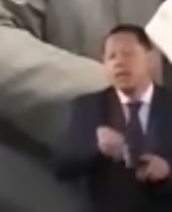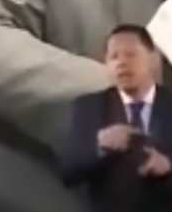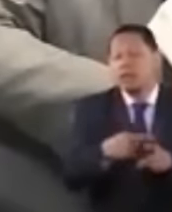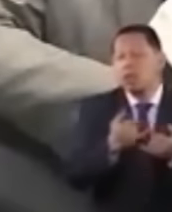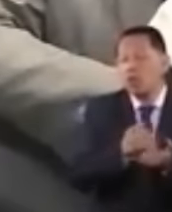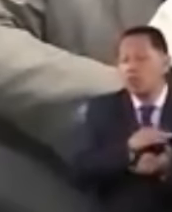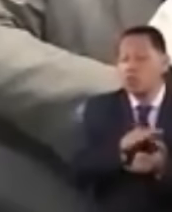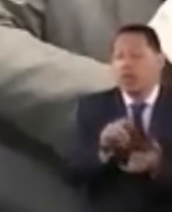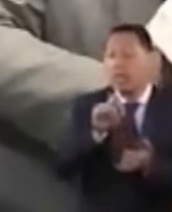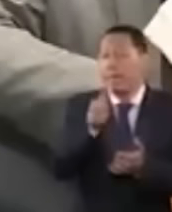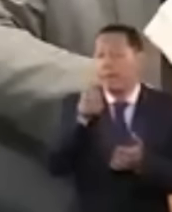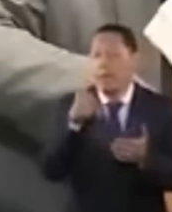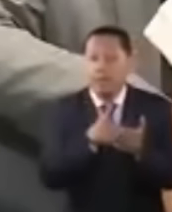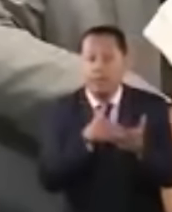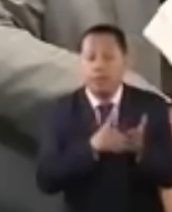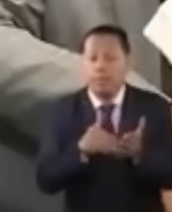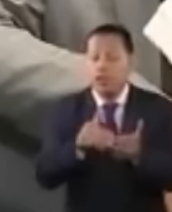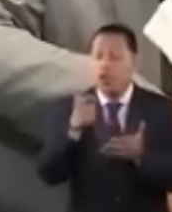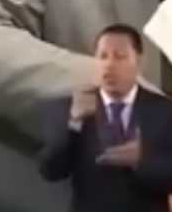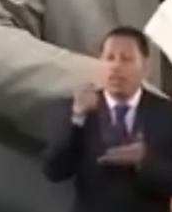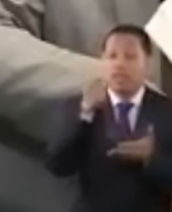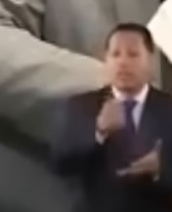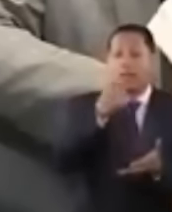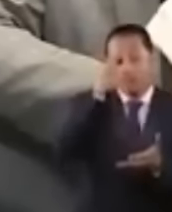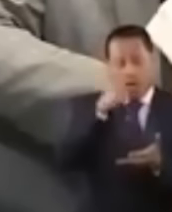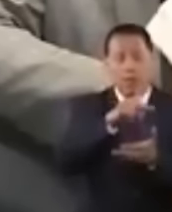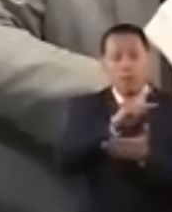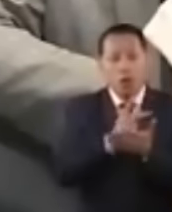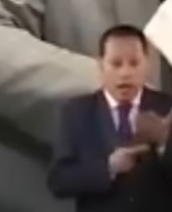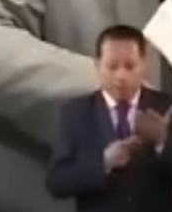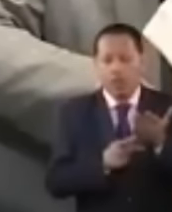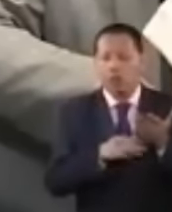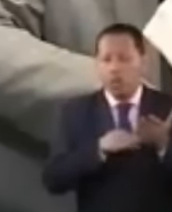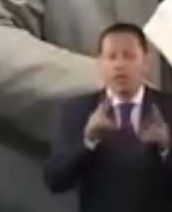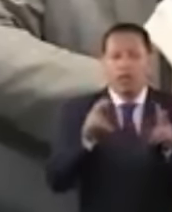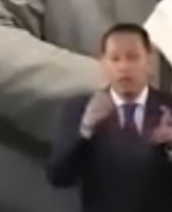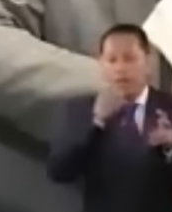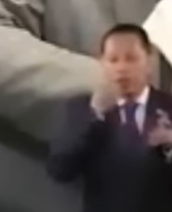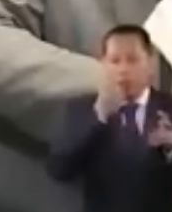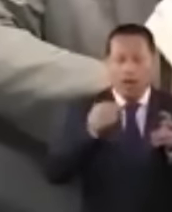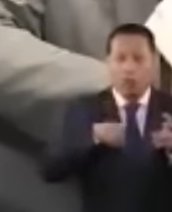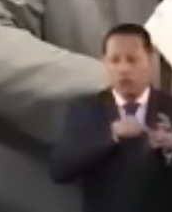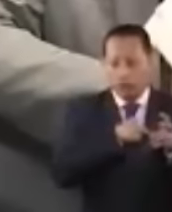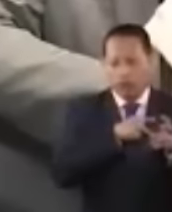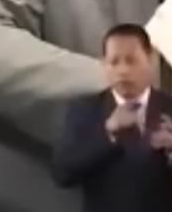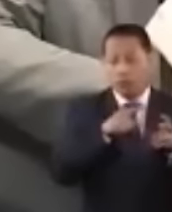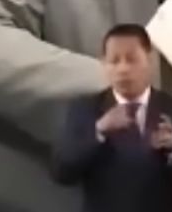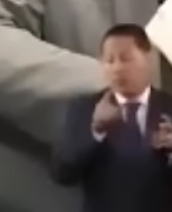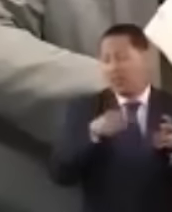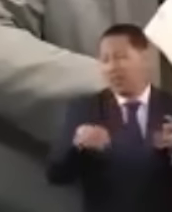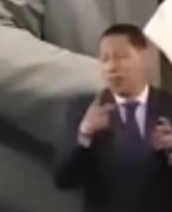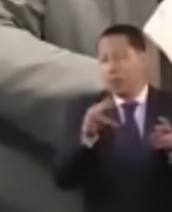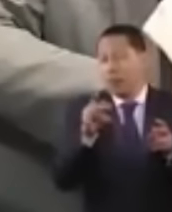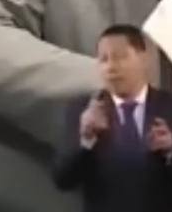destinando 26,000 millones de pesos para un programa como no ha habido otro de la escuela es nuestra, que ni conocen los de la